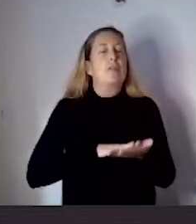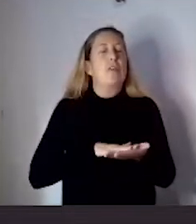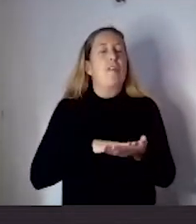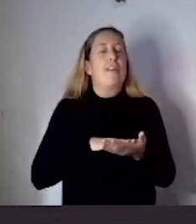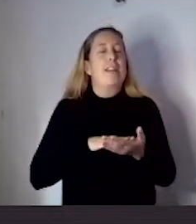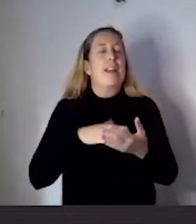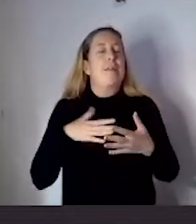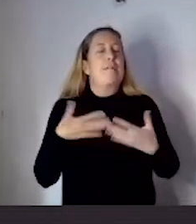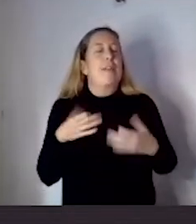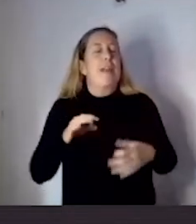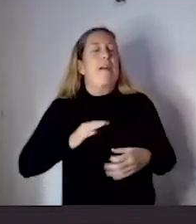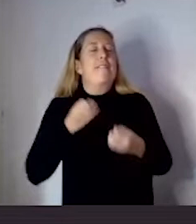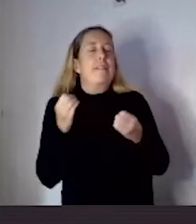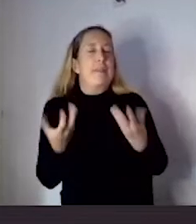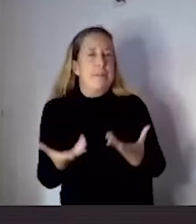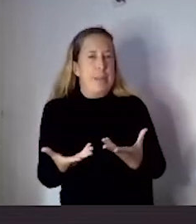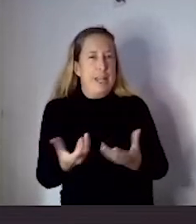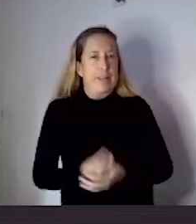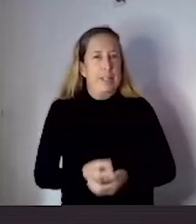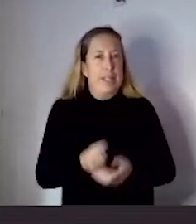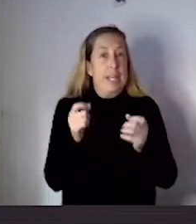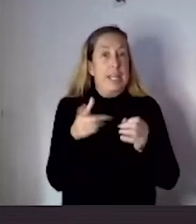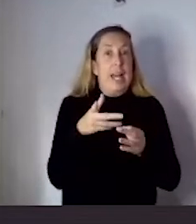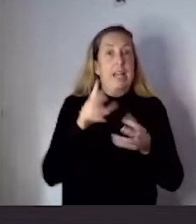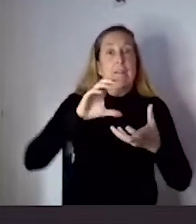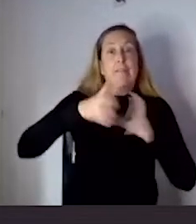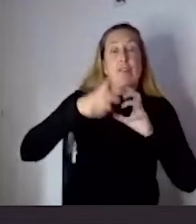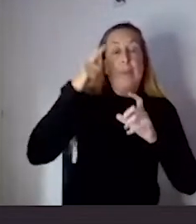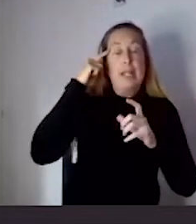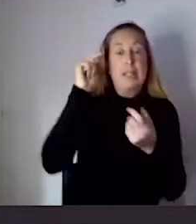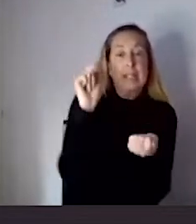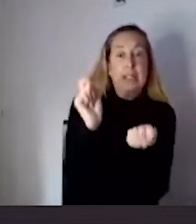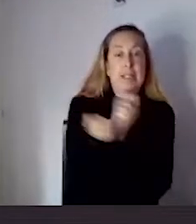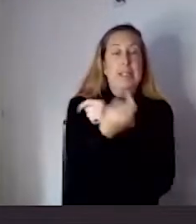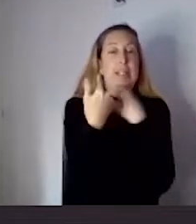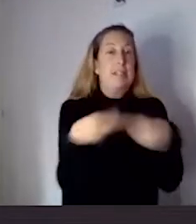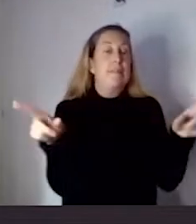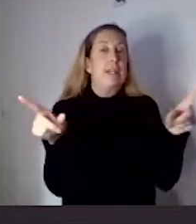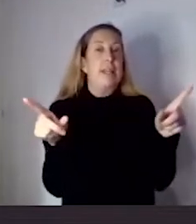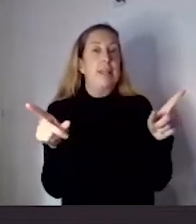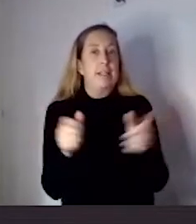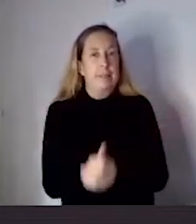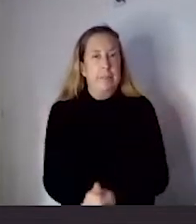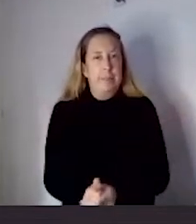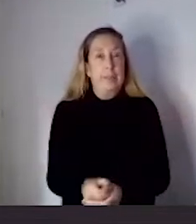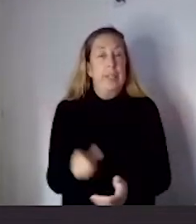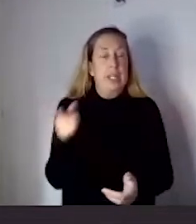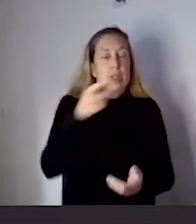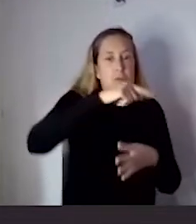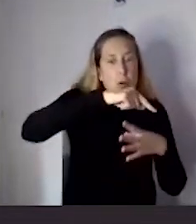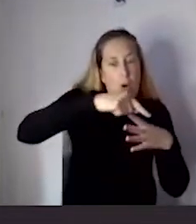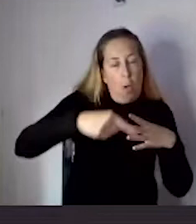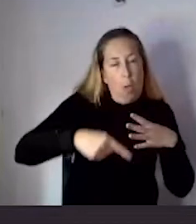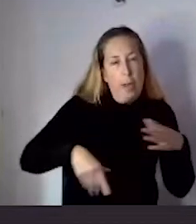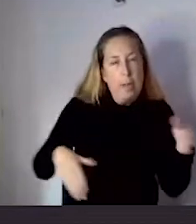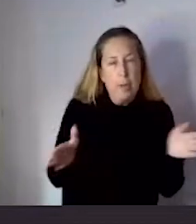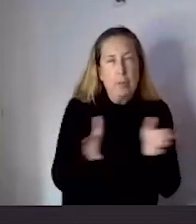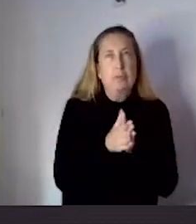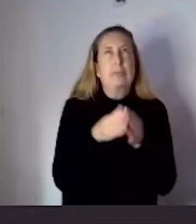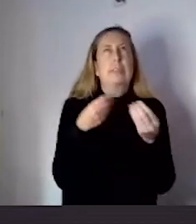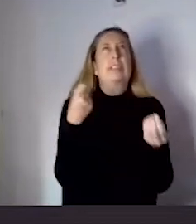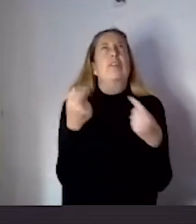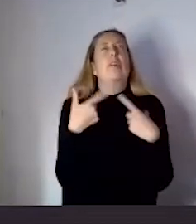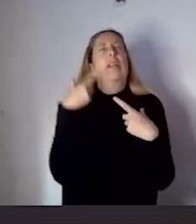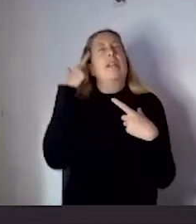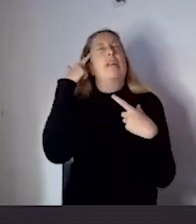estrategias para promover el bienestar digital y lograr contar todo esto y de verdad cómo podemos usar esta tecnología